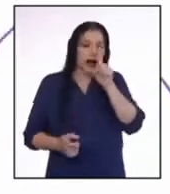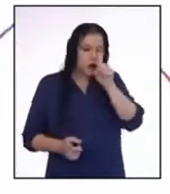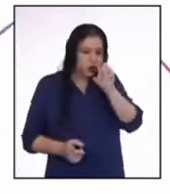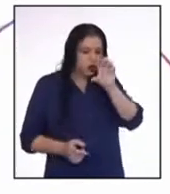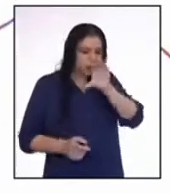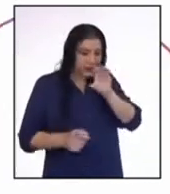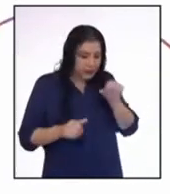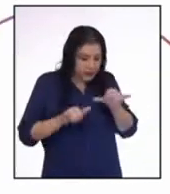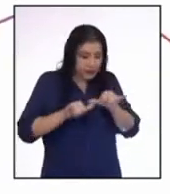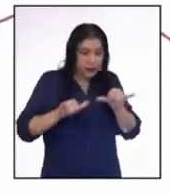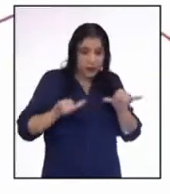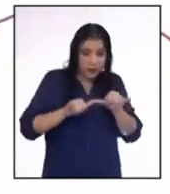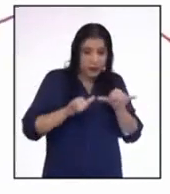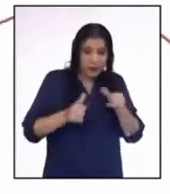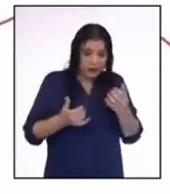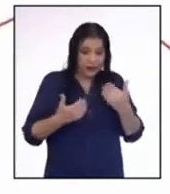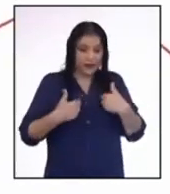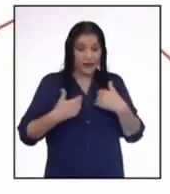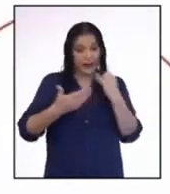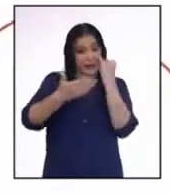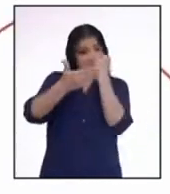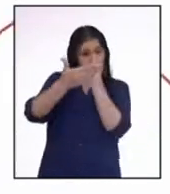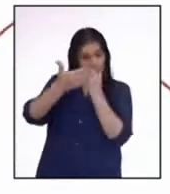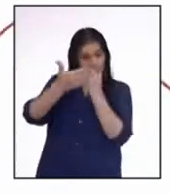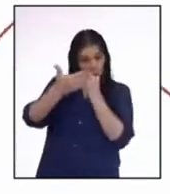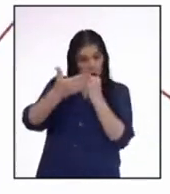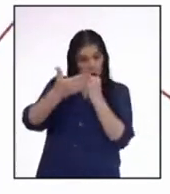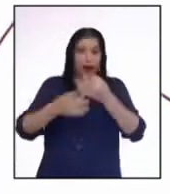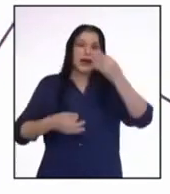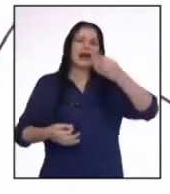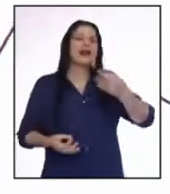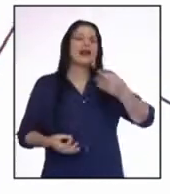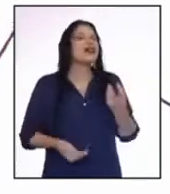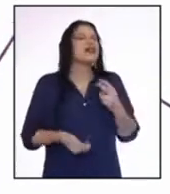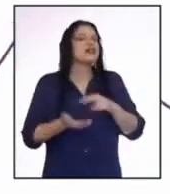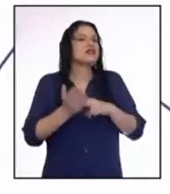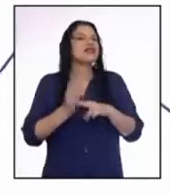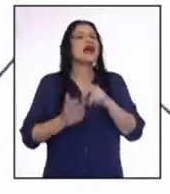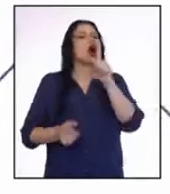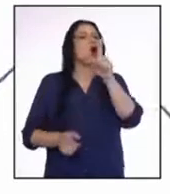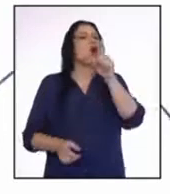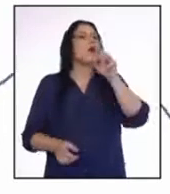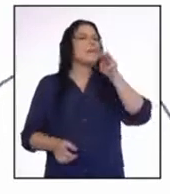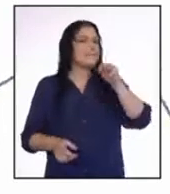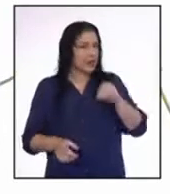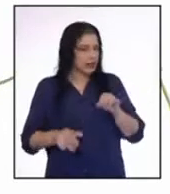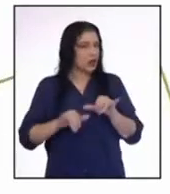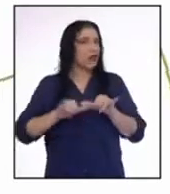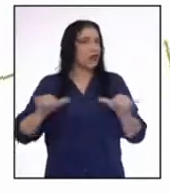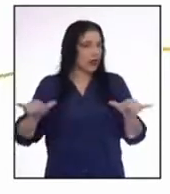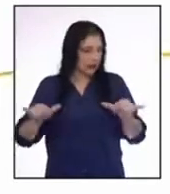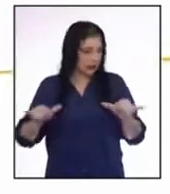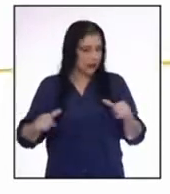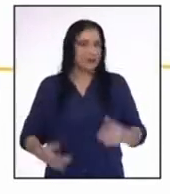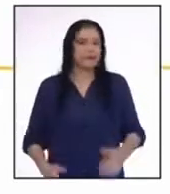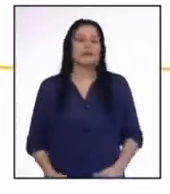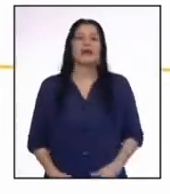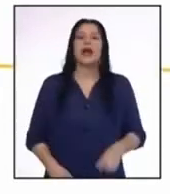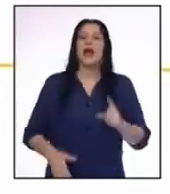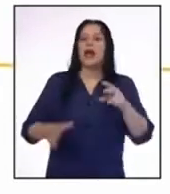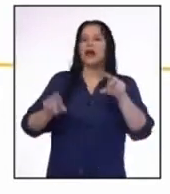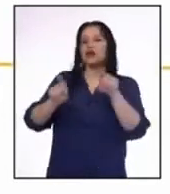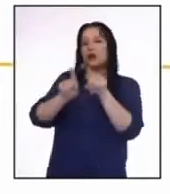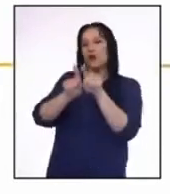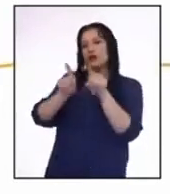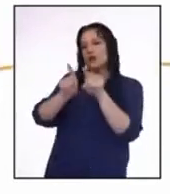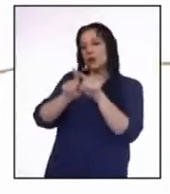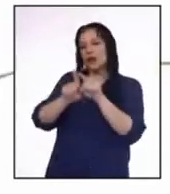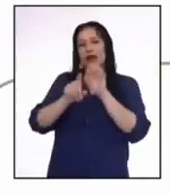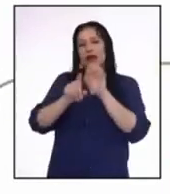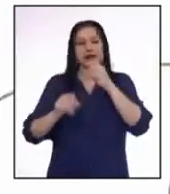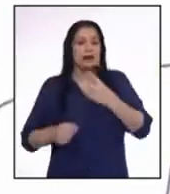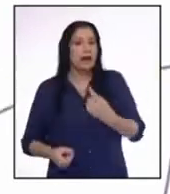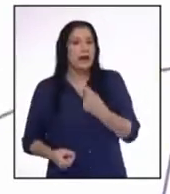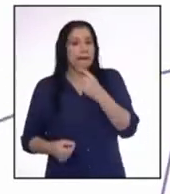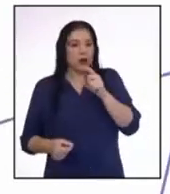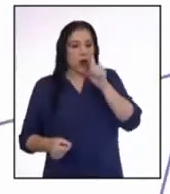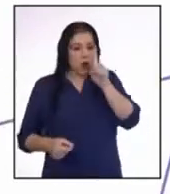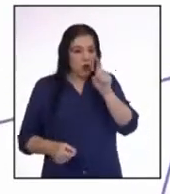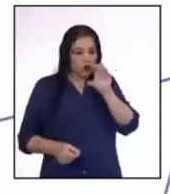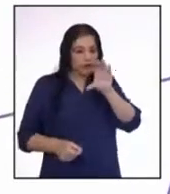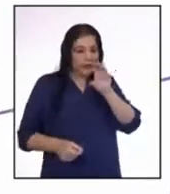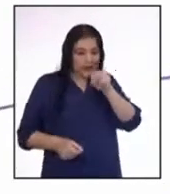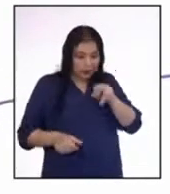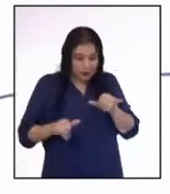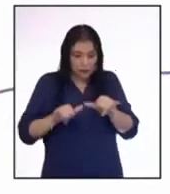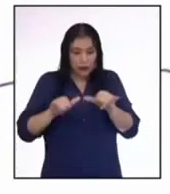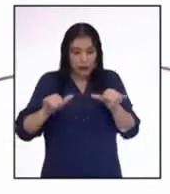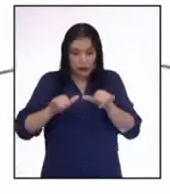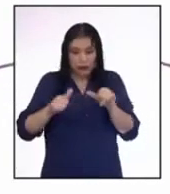centímetro de longitud que hay en el plano, en la realidad habrá 1 metro de longitud. Esto es igual a decir que por cada centímetro